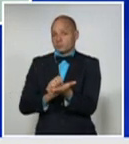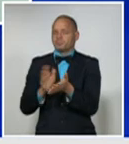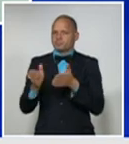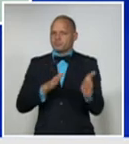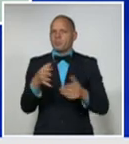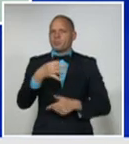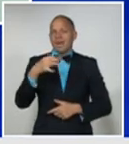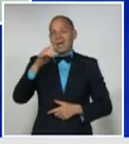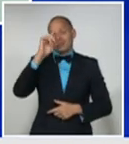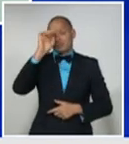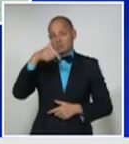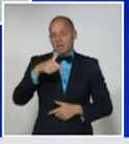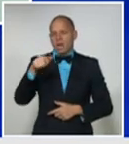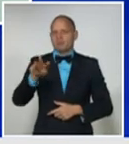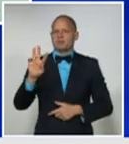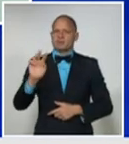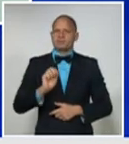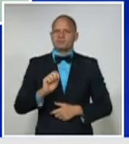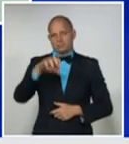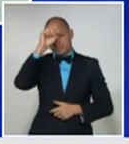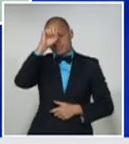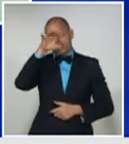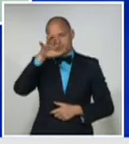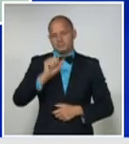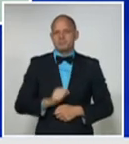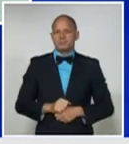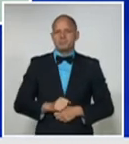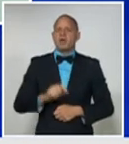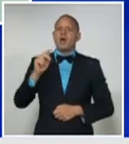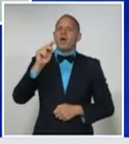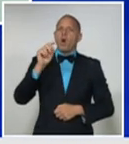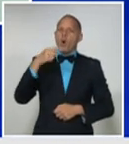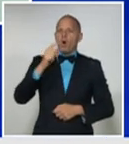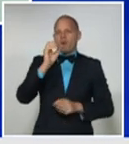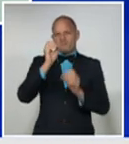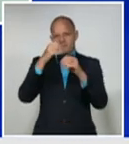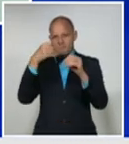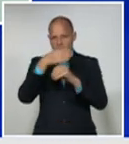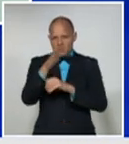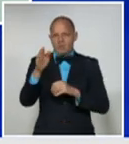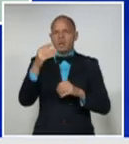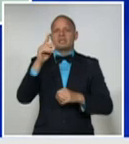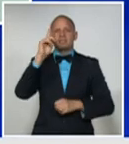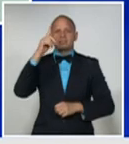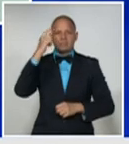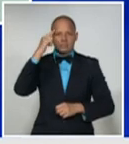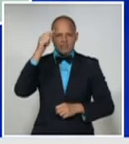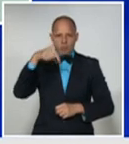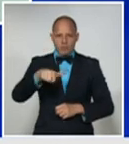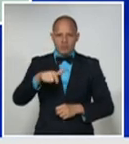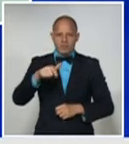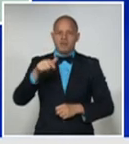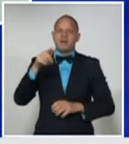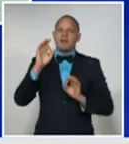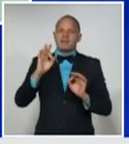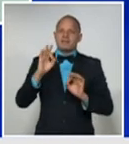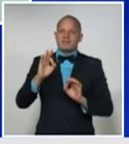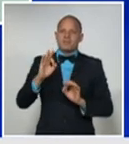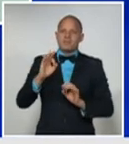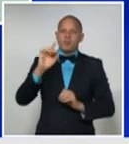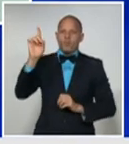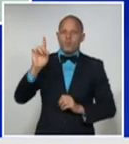con 3, Minas de Matambre, Viñales y San Luis con un caso autóctono cada